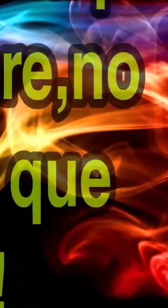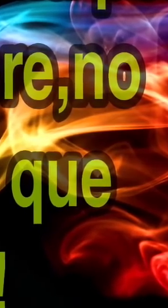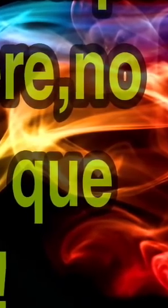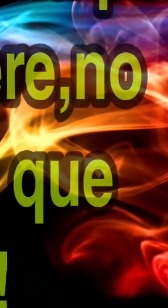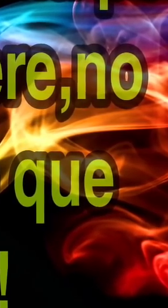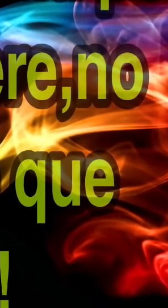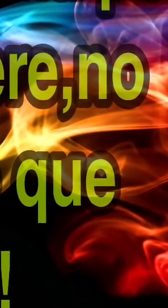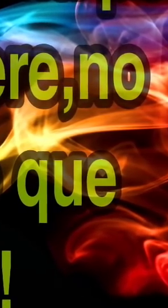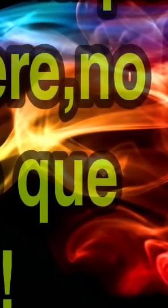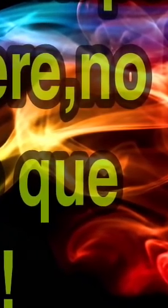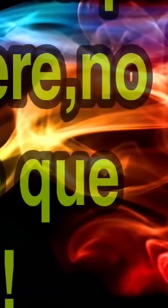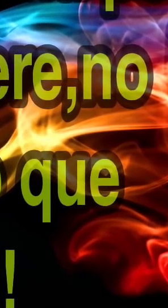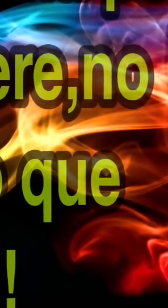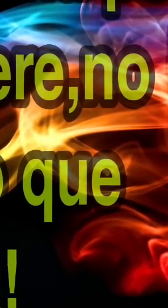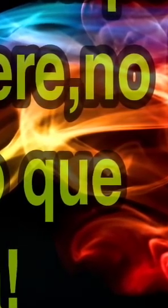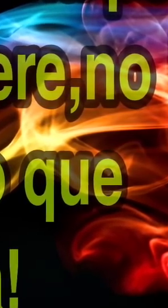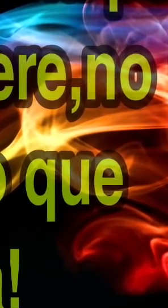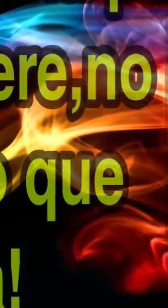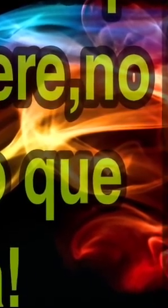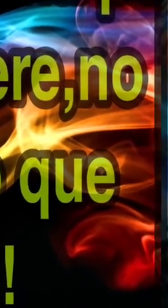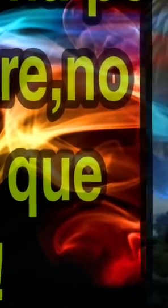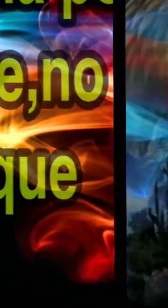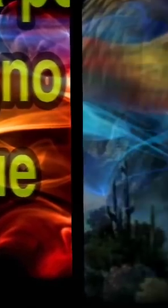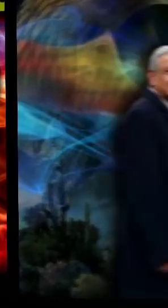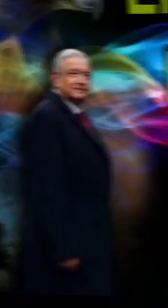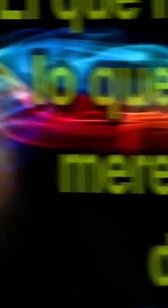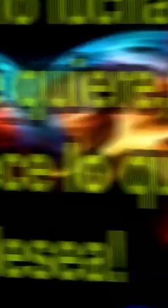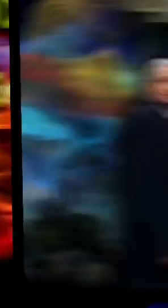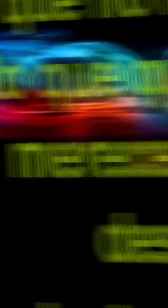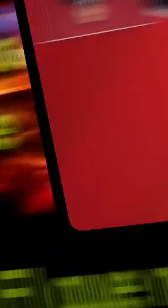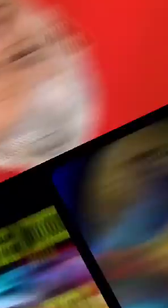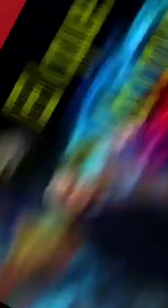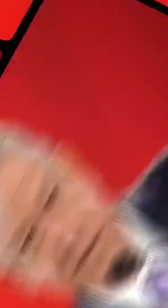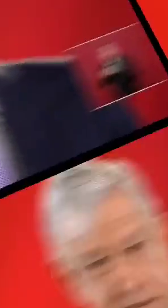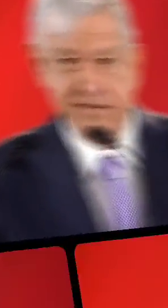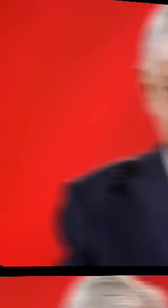es avanzar 100%. Abrazo, gente, se los quiere mucho.